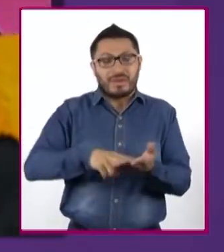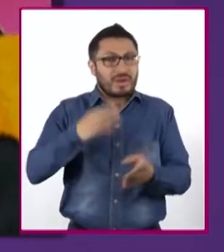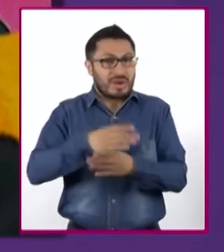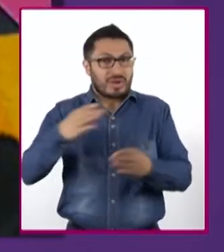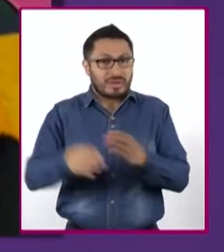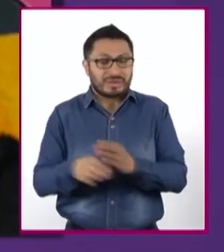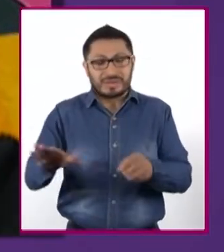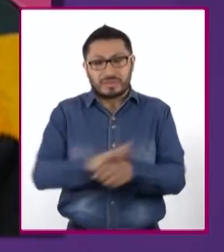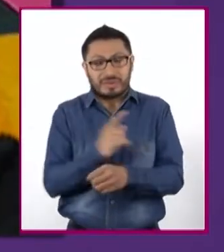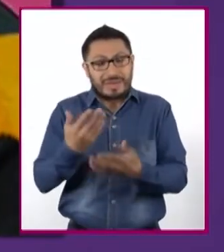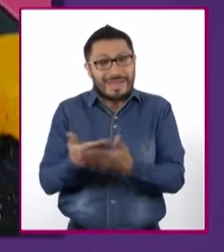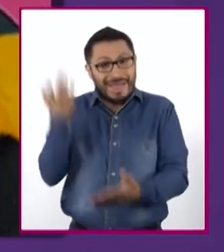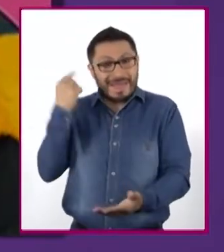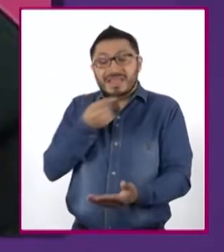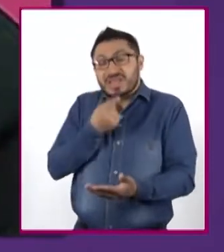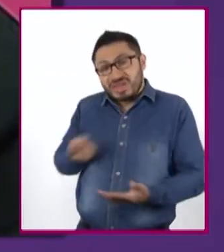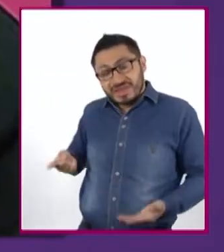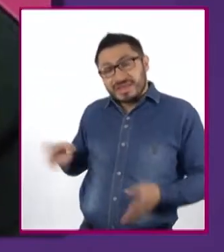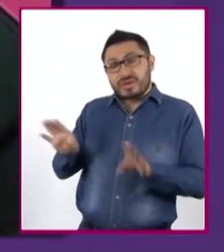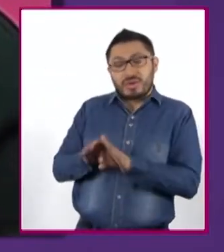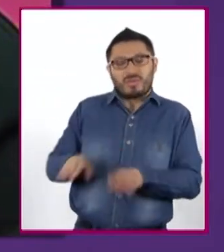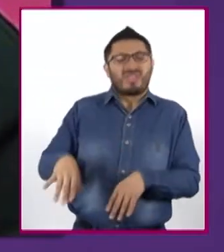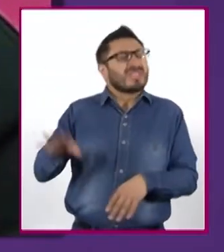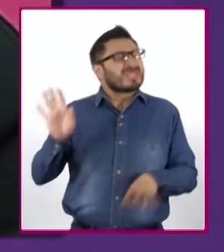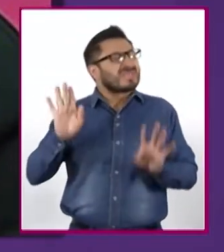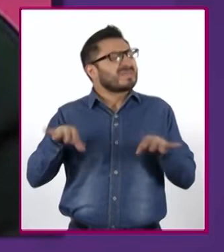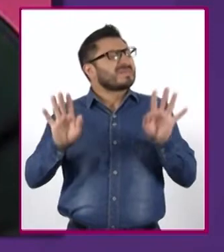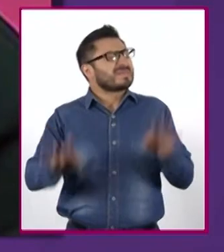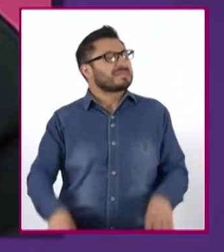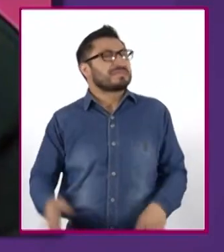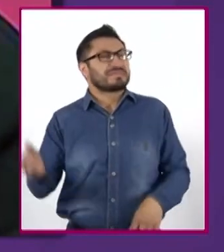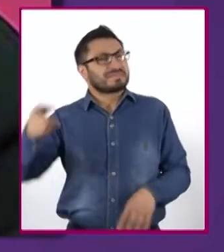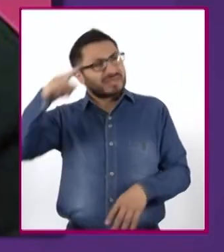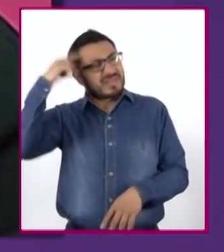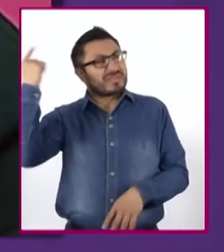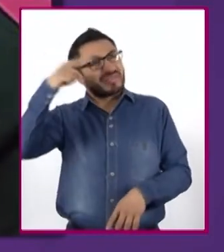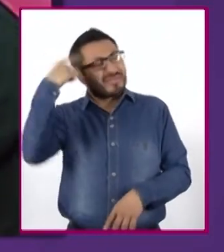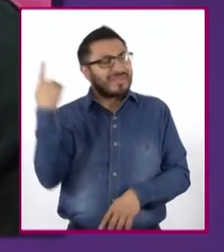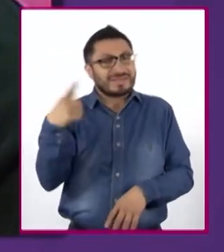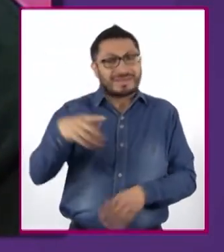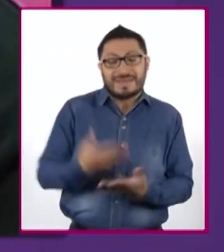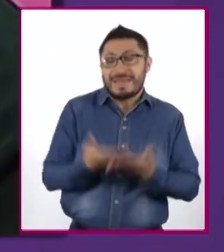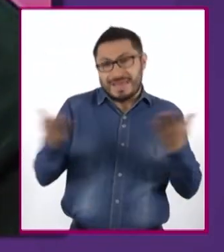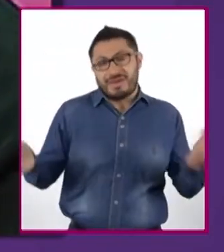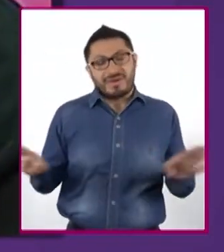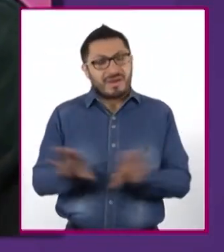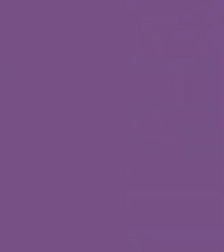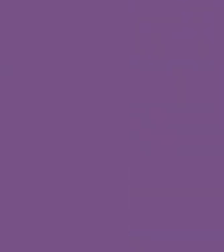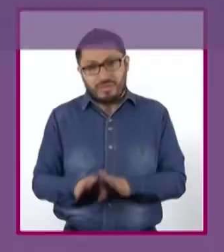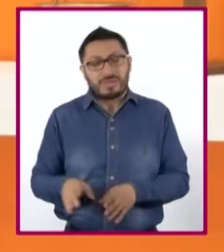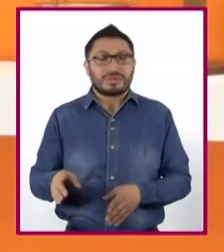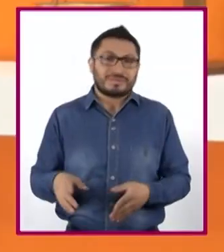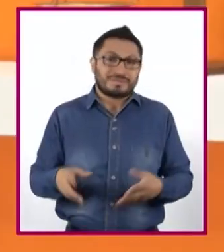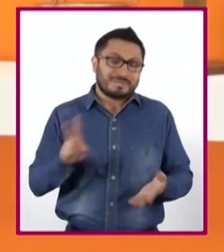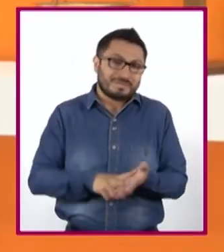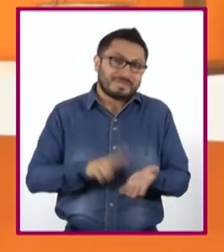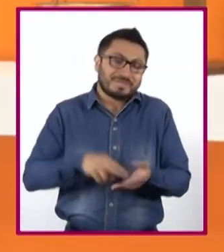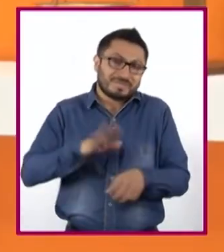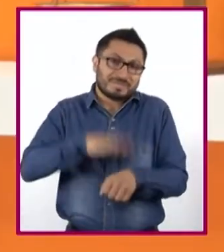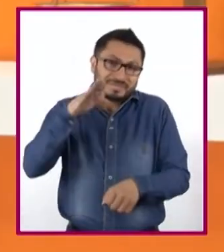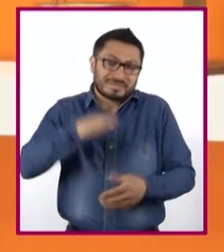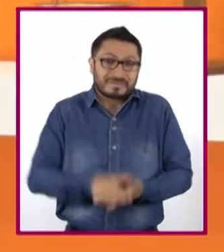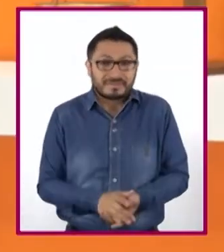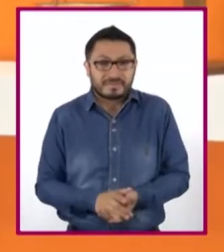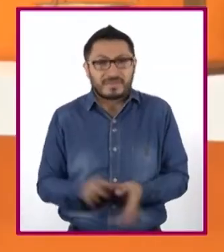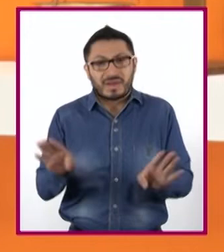todo lo tomamos muy a la ligera. Y ahora pues como a madurar, se diría. ¿Qué les